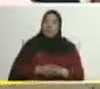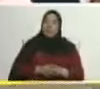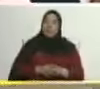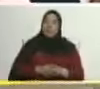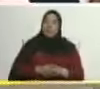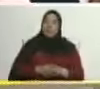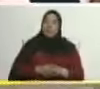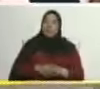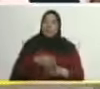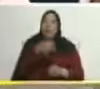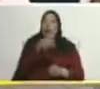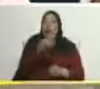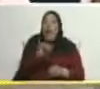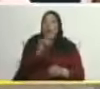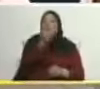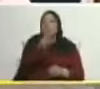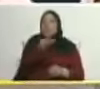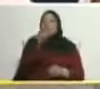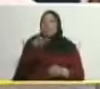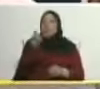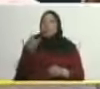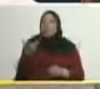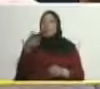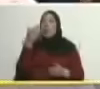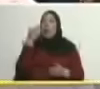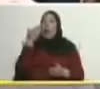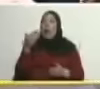I think it has been made. Problemas de sonido.